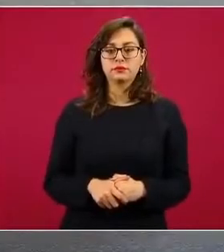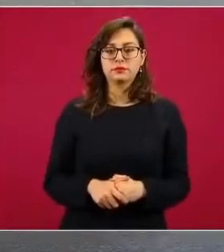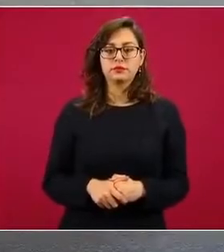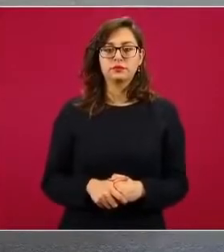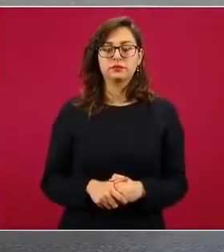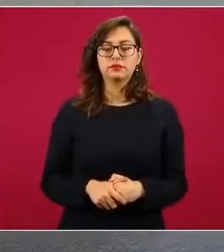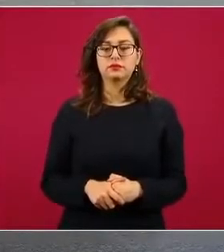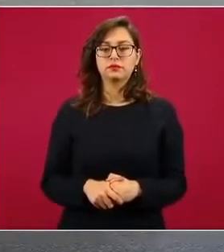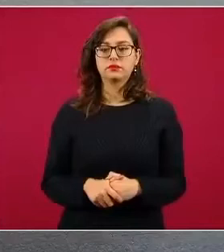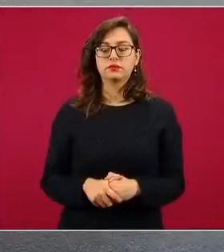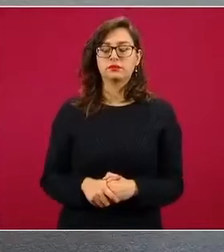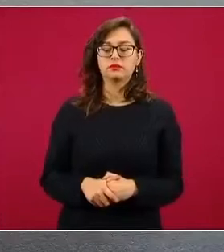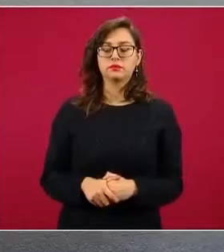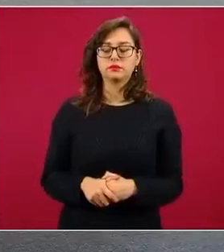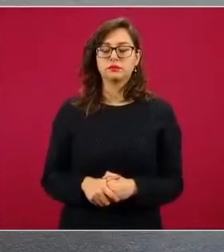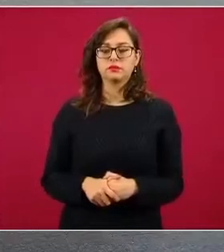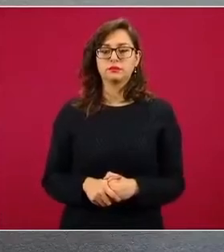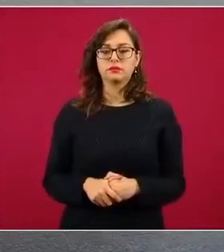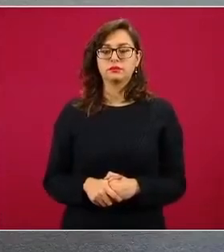tiene alguna